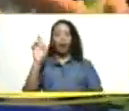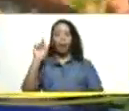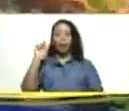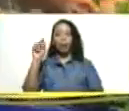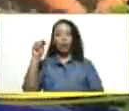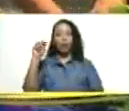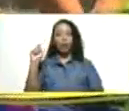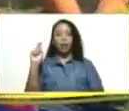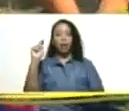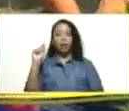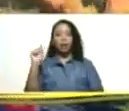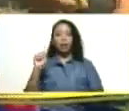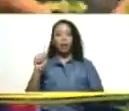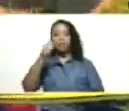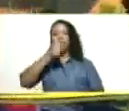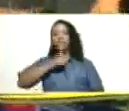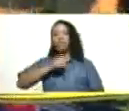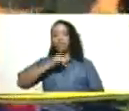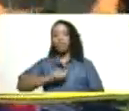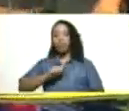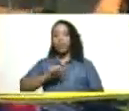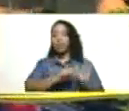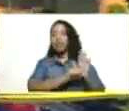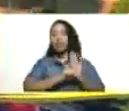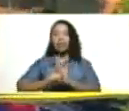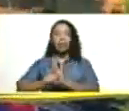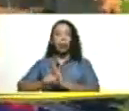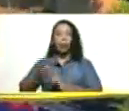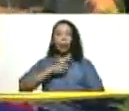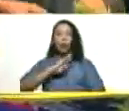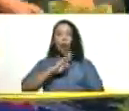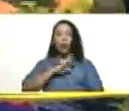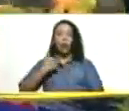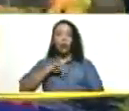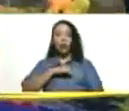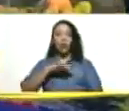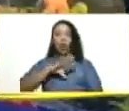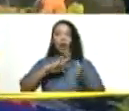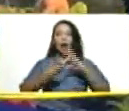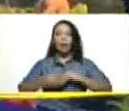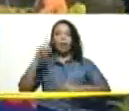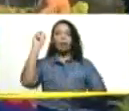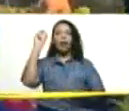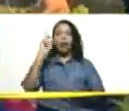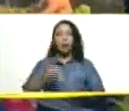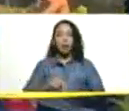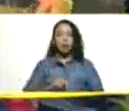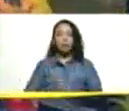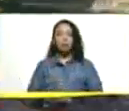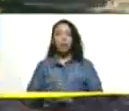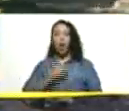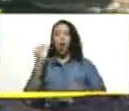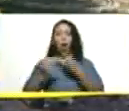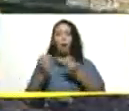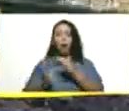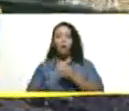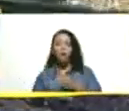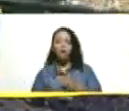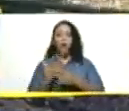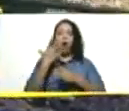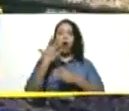3R.net. La resistencia, que es un símbolo propio de nuestros CLAP, pero también cómo renacemos y